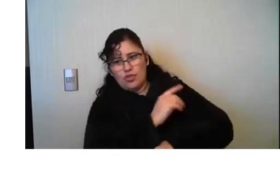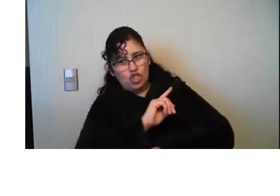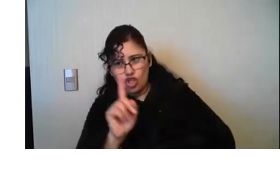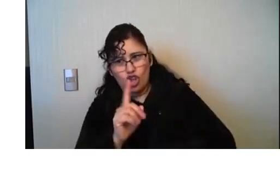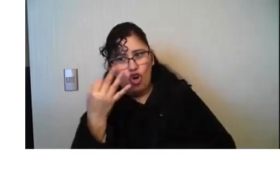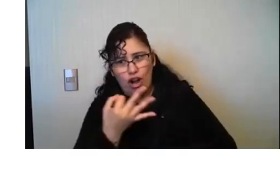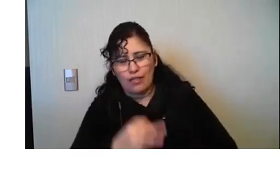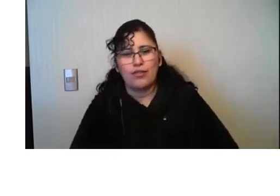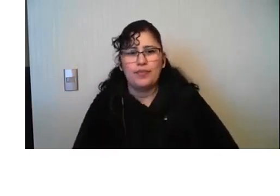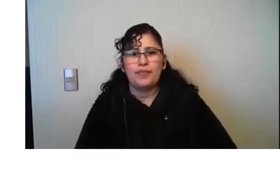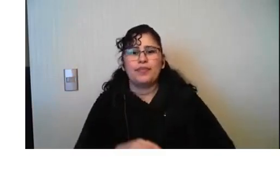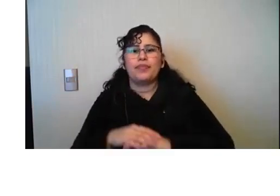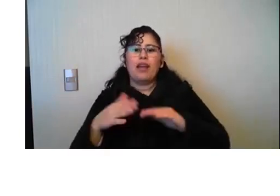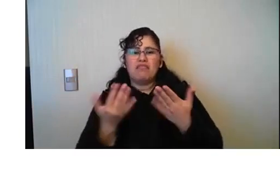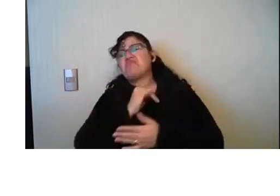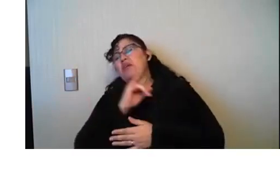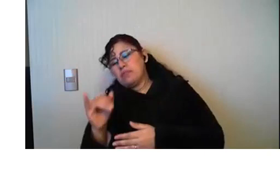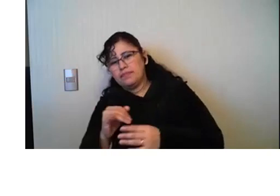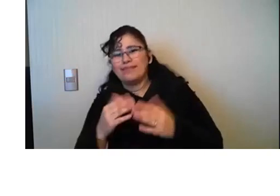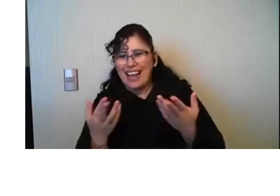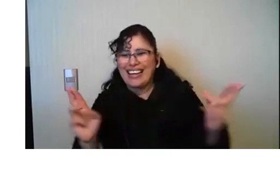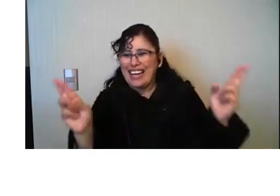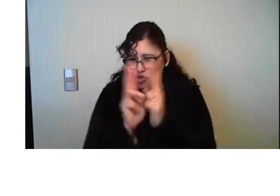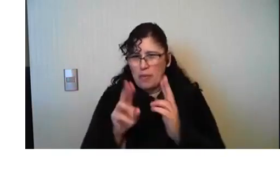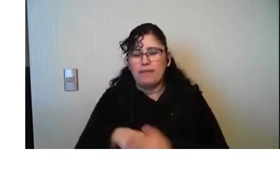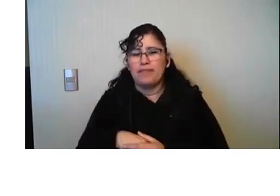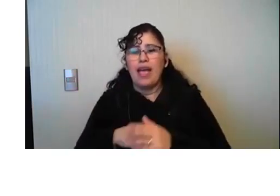adelante. Bien, entonces en resumen, tenemos la vía